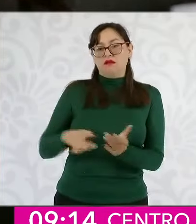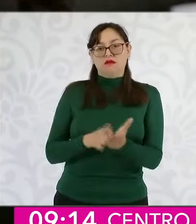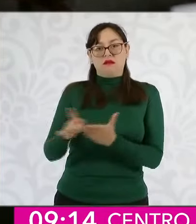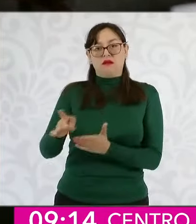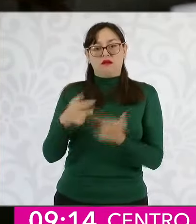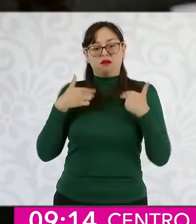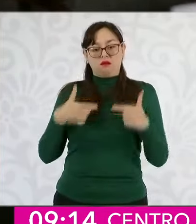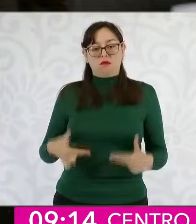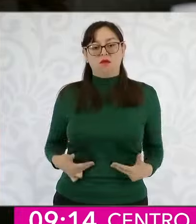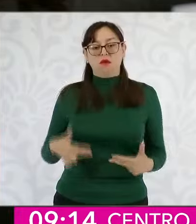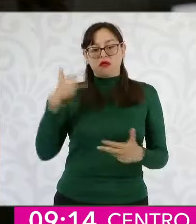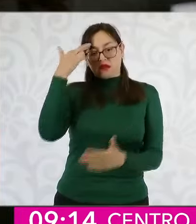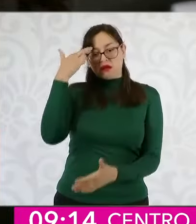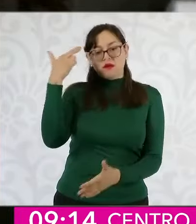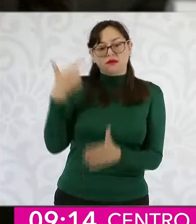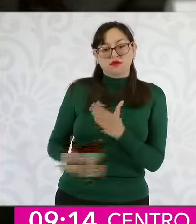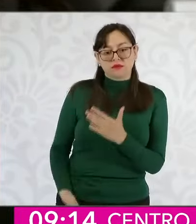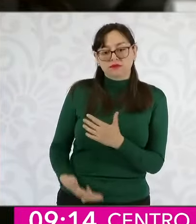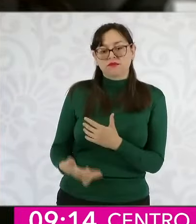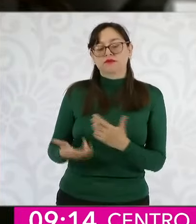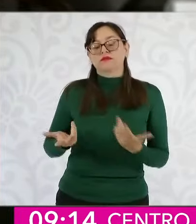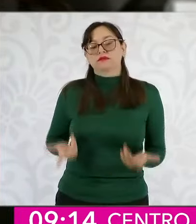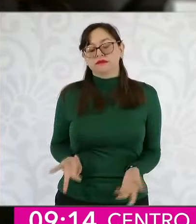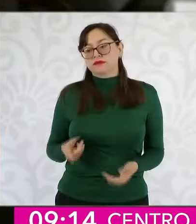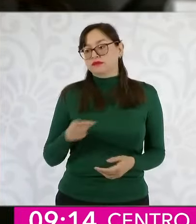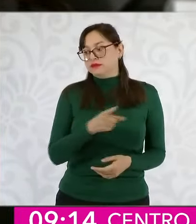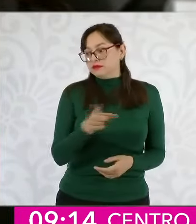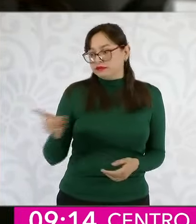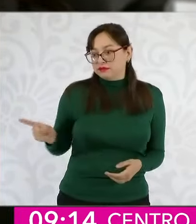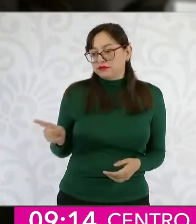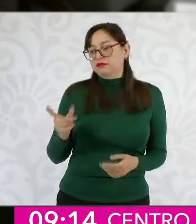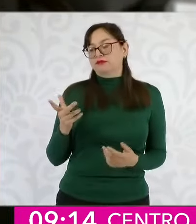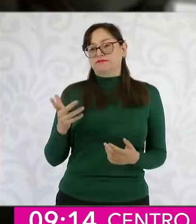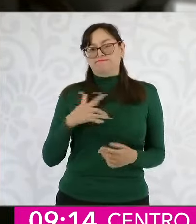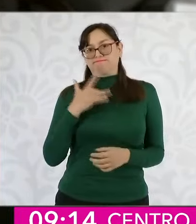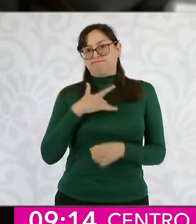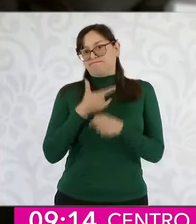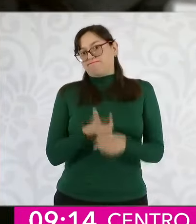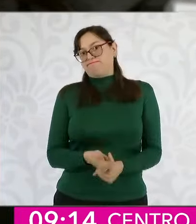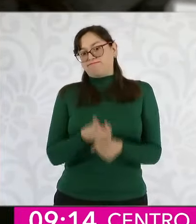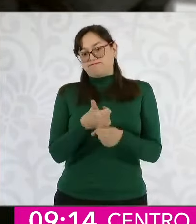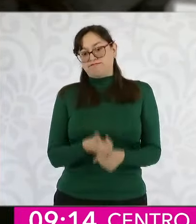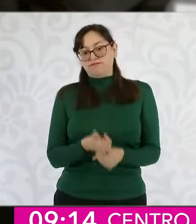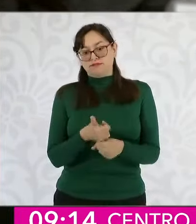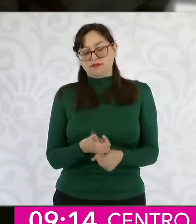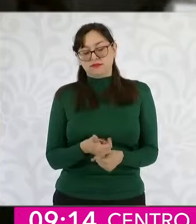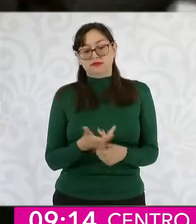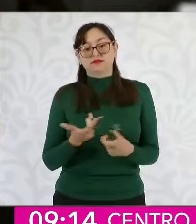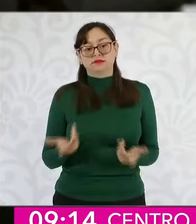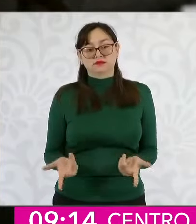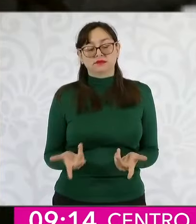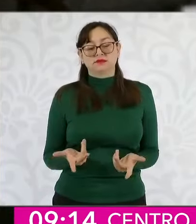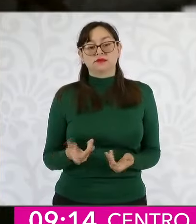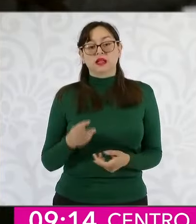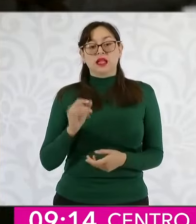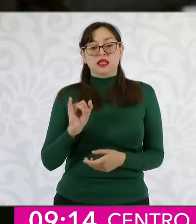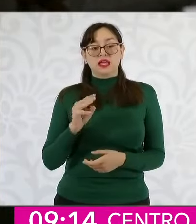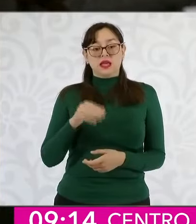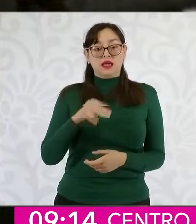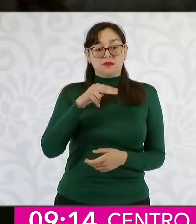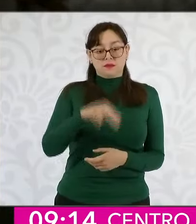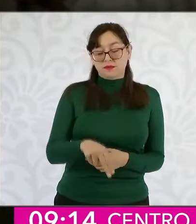derechos humanos. Solicitudes de transparencia por personas defensoras muestran que el INM ha trasladado más